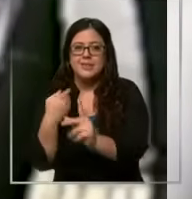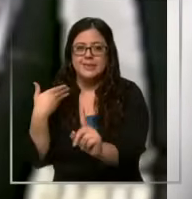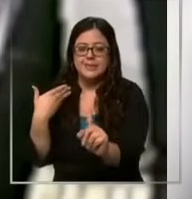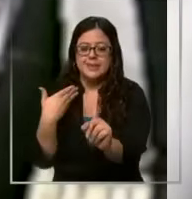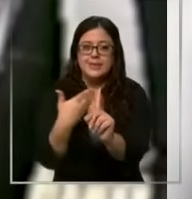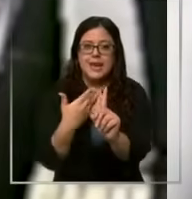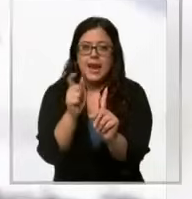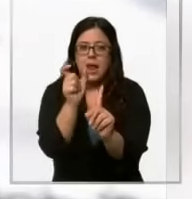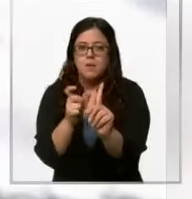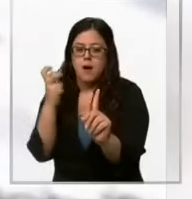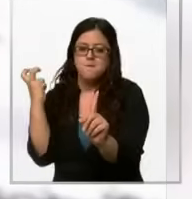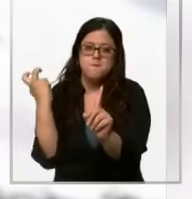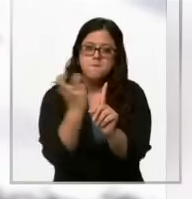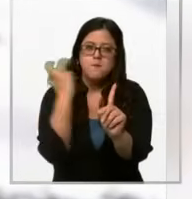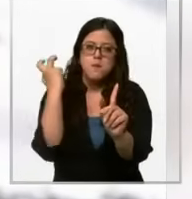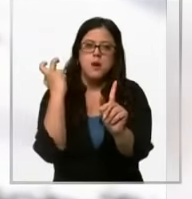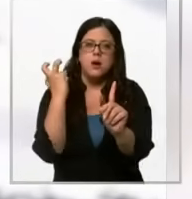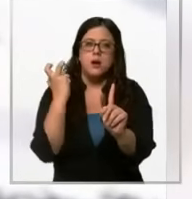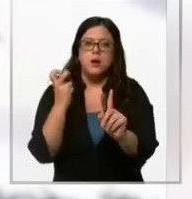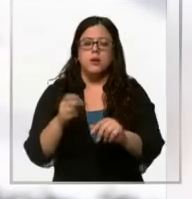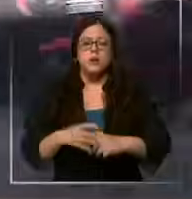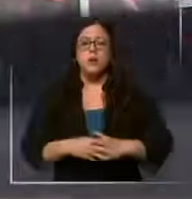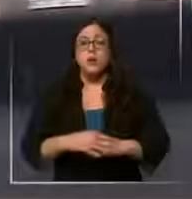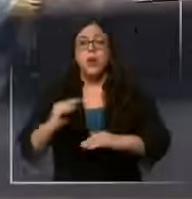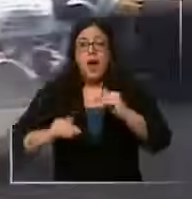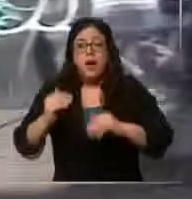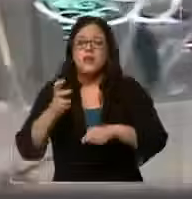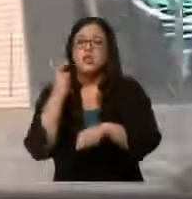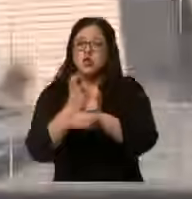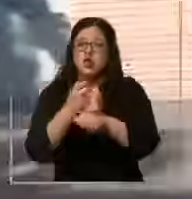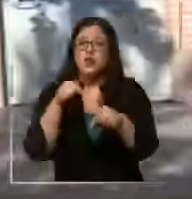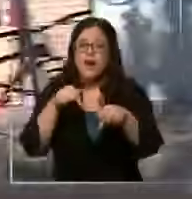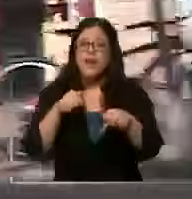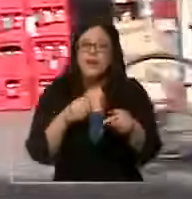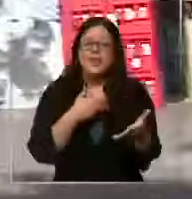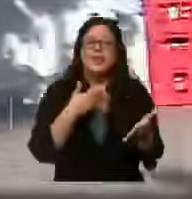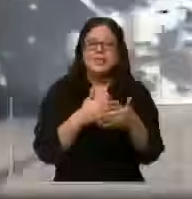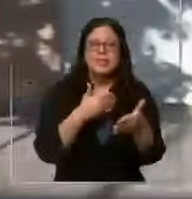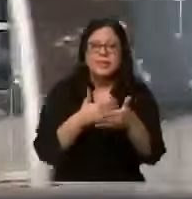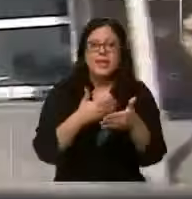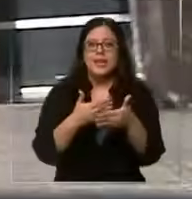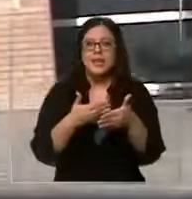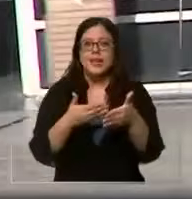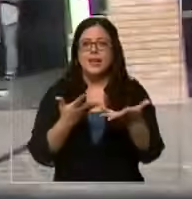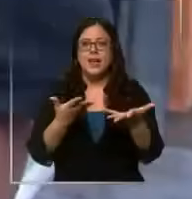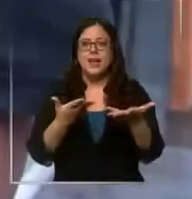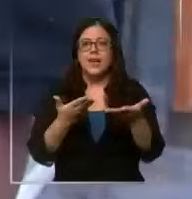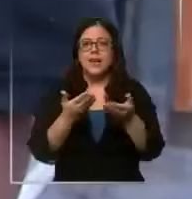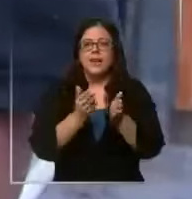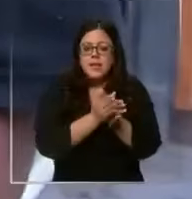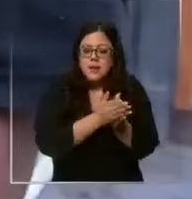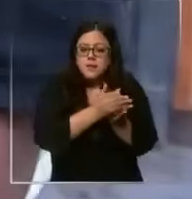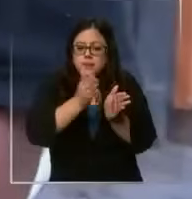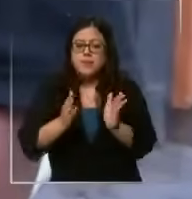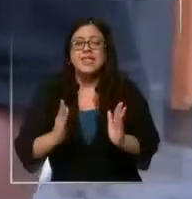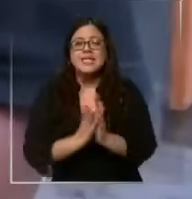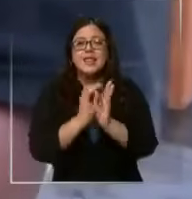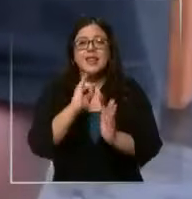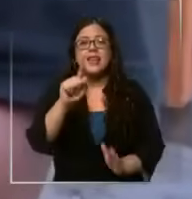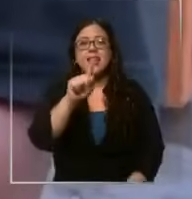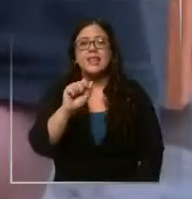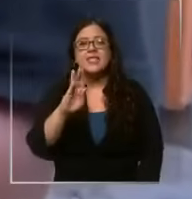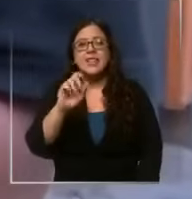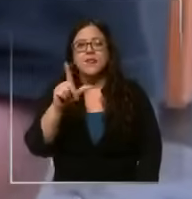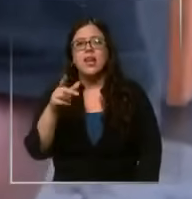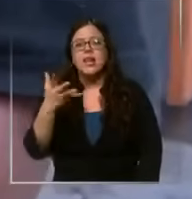y logran su objetivo. Muchas veces otras veces roban por acá cerca, en las esquinas, por lo menos de aquella cuadra de Santa Isabel siempre se escucha que